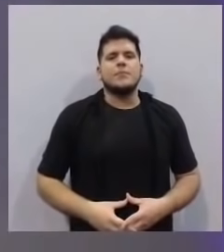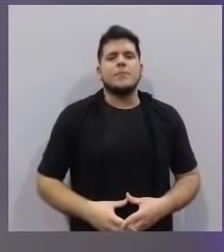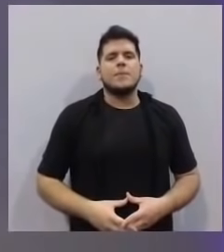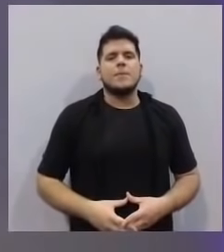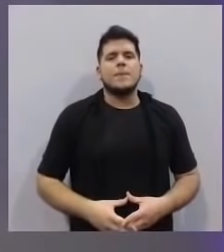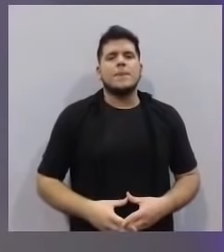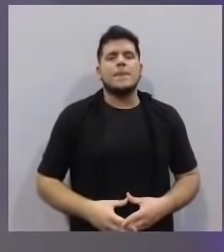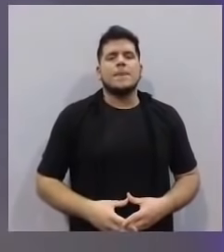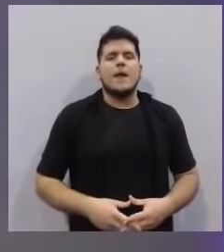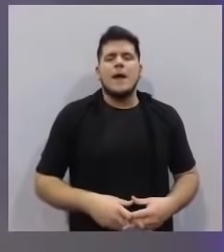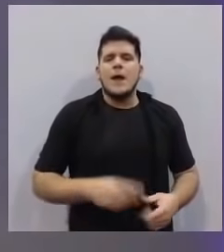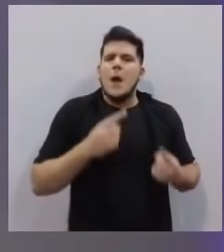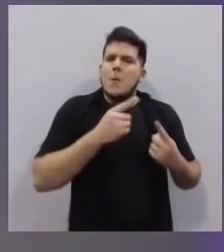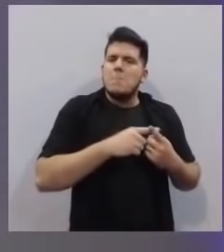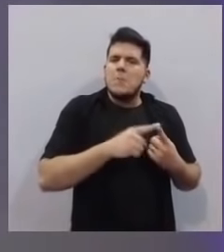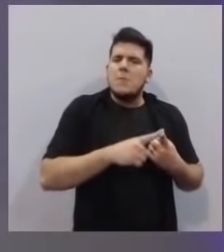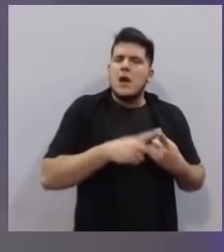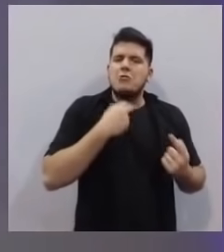se puso de mal humor